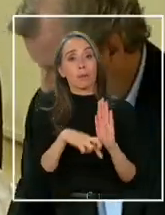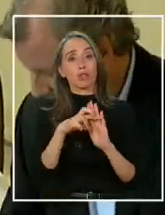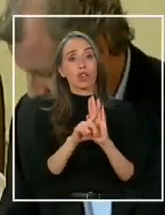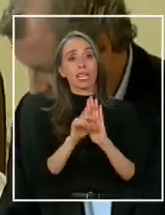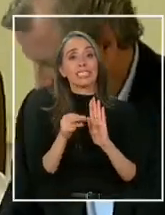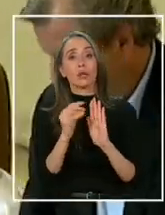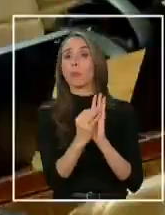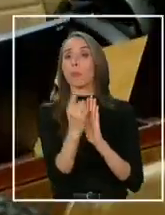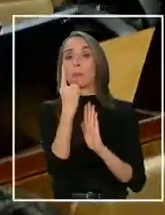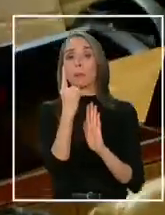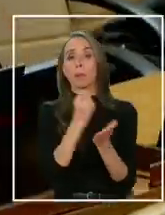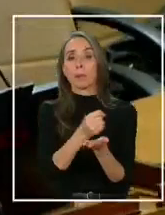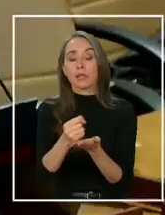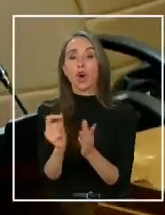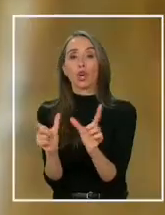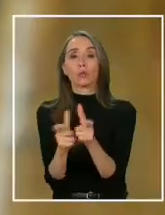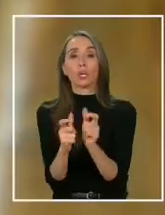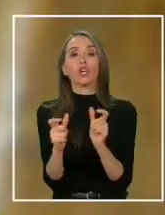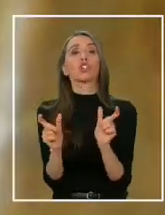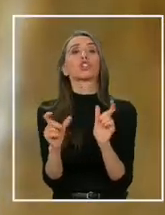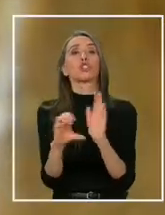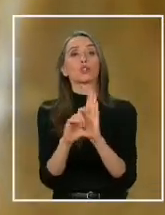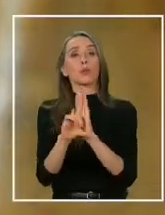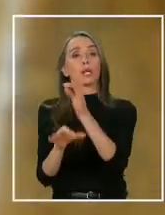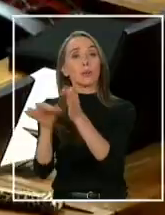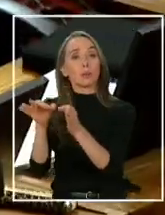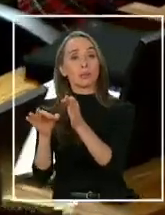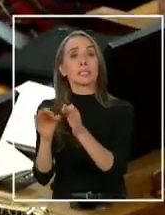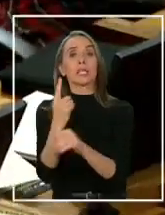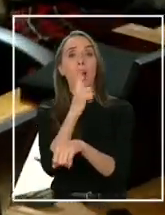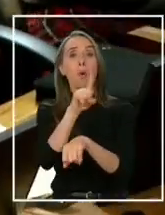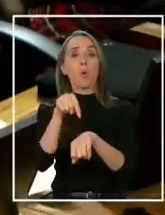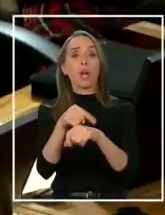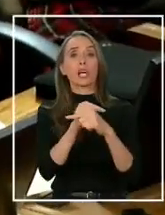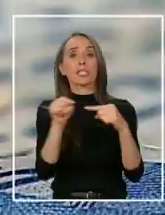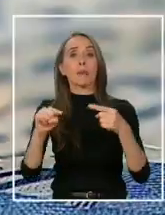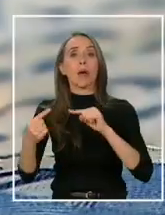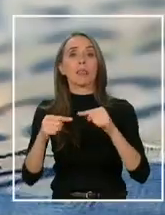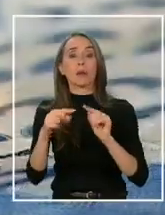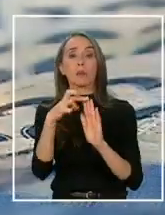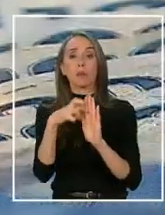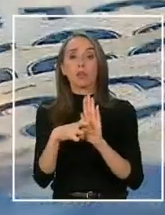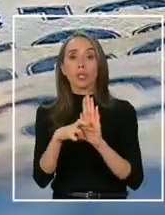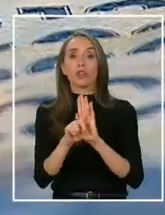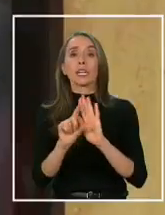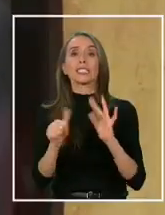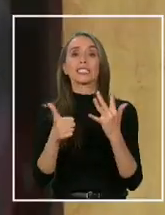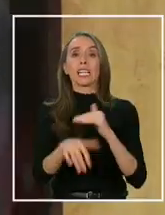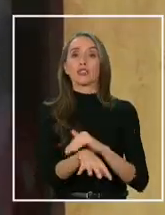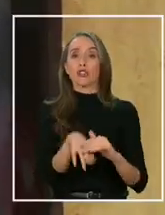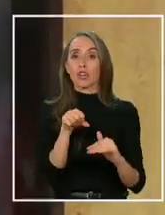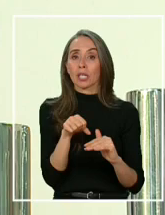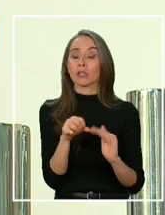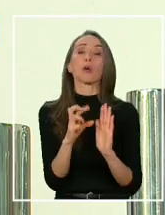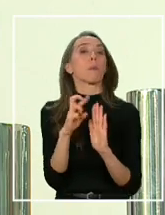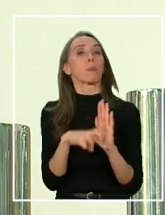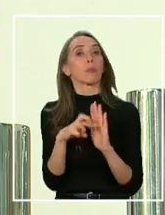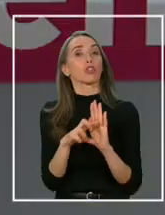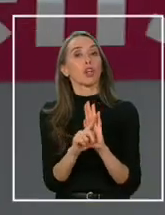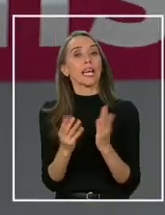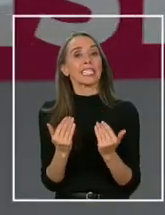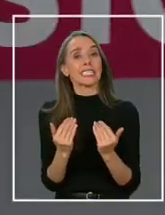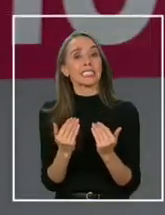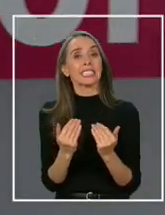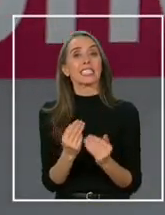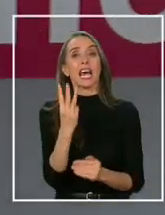tiene prioridad, la Comisión de Constitución solo podrá discutir por una hora semanal el proyecto de sexto retiro. Iniciativas que al menos necesitan